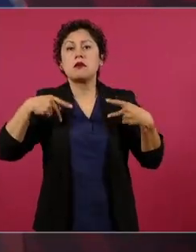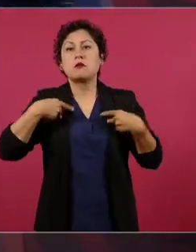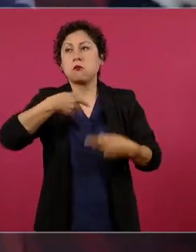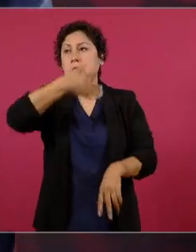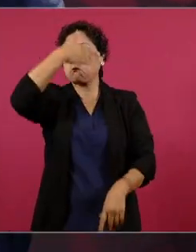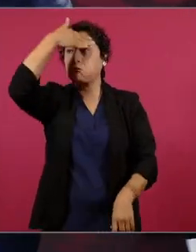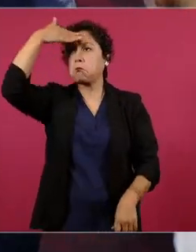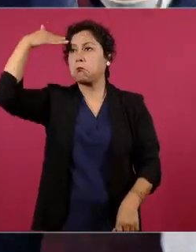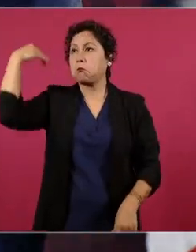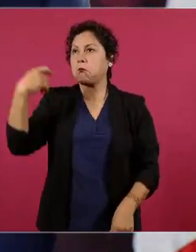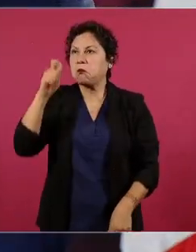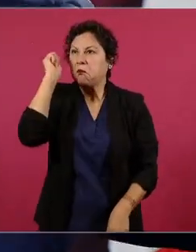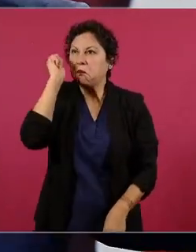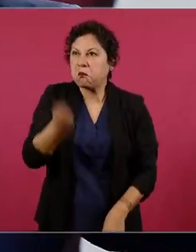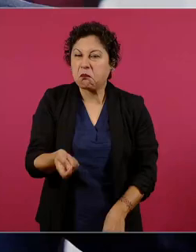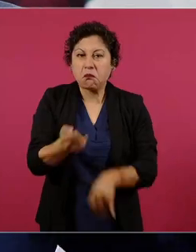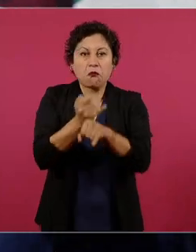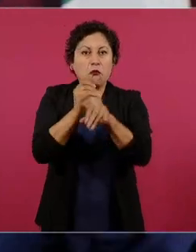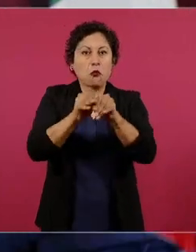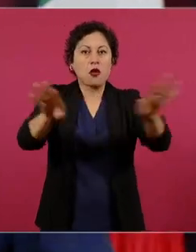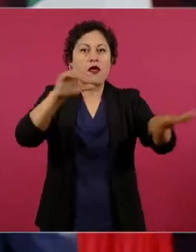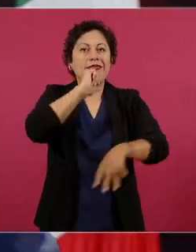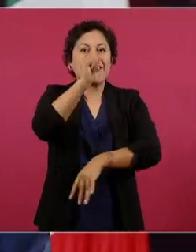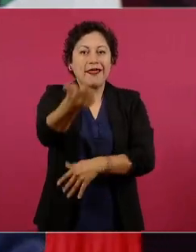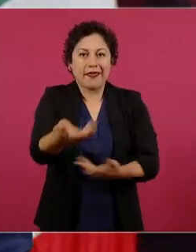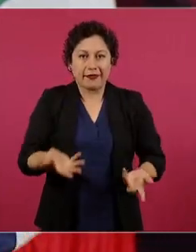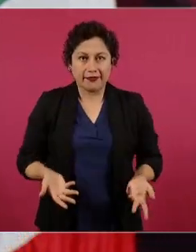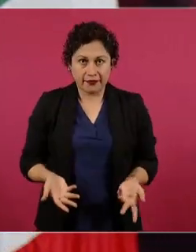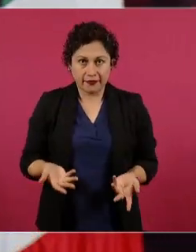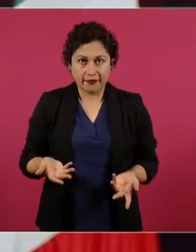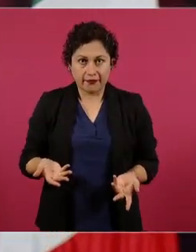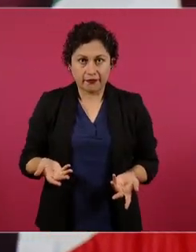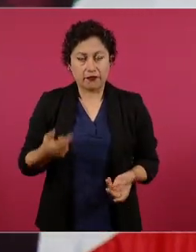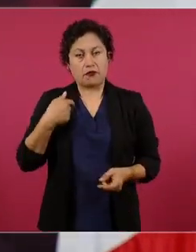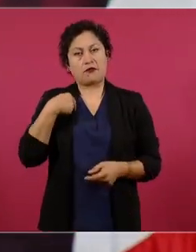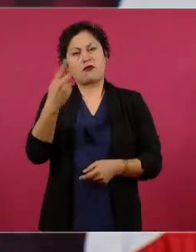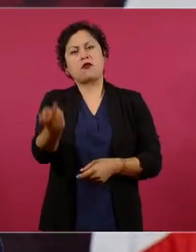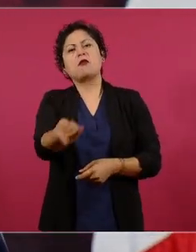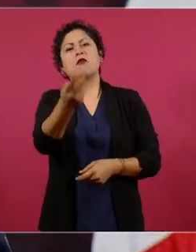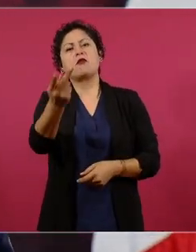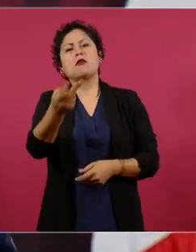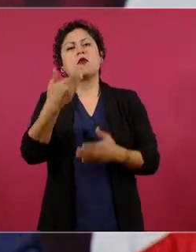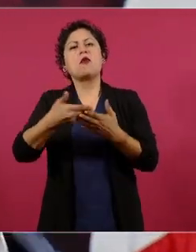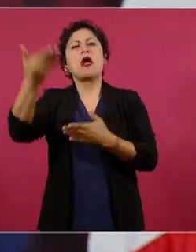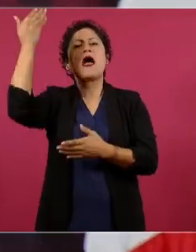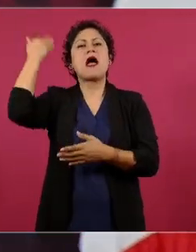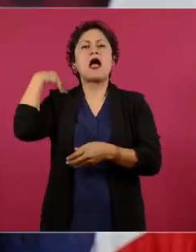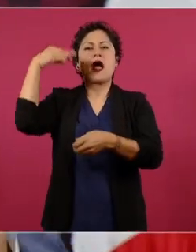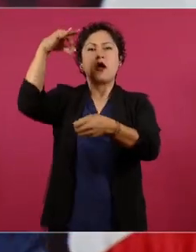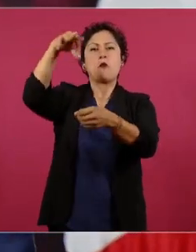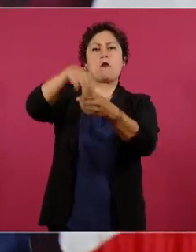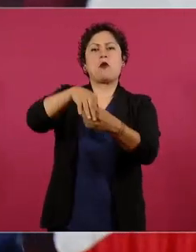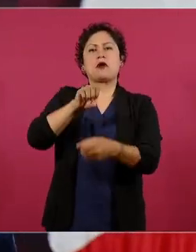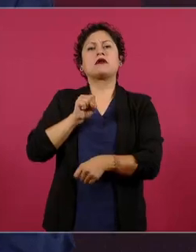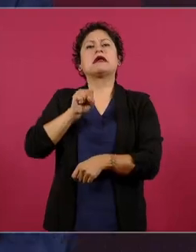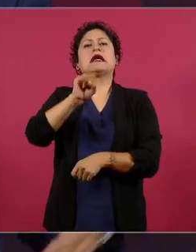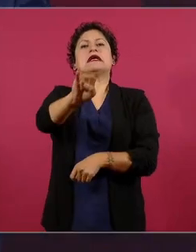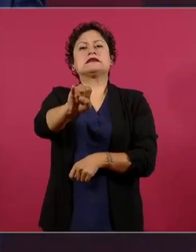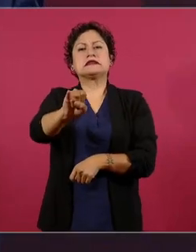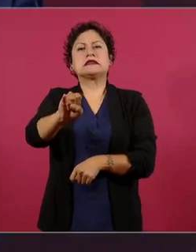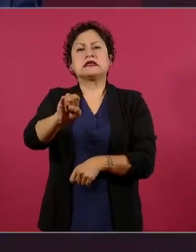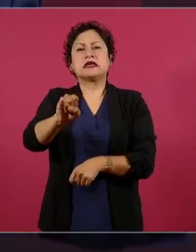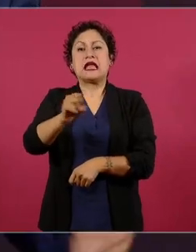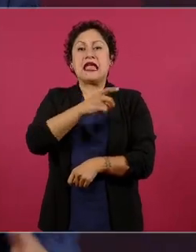¿Quiénes votaron por convertir deudas privadas en deuda pública? Pues ellos, pero